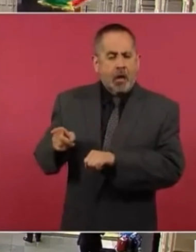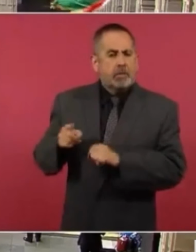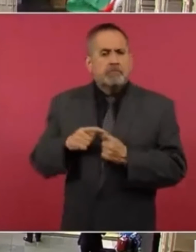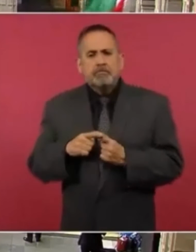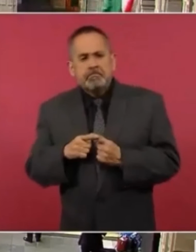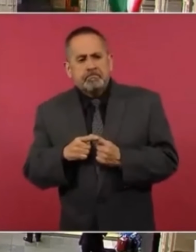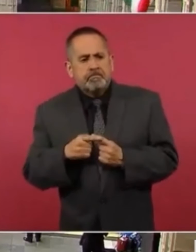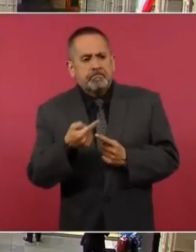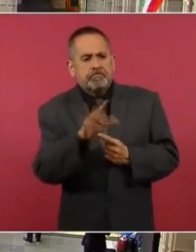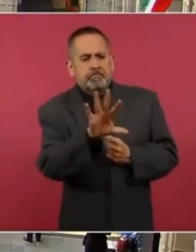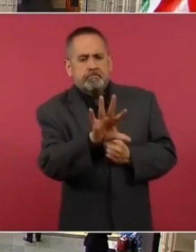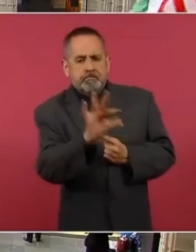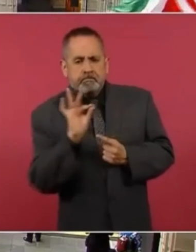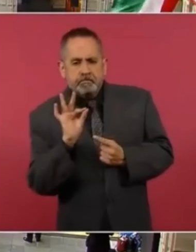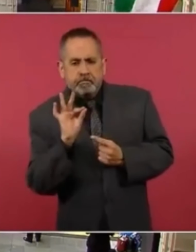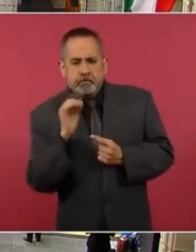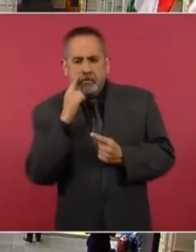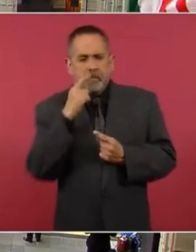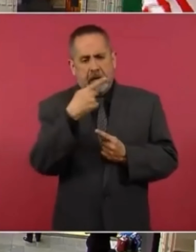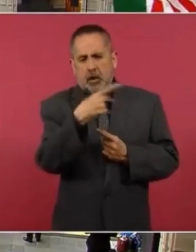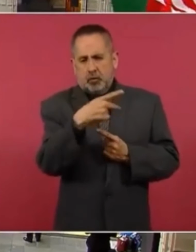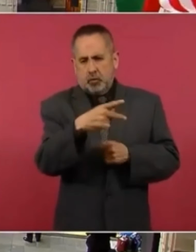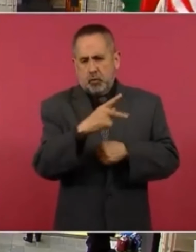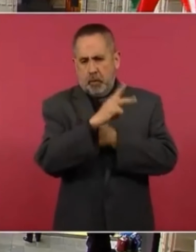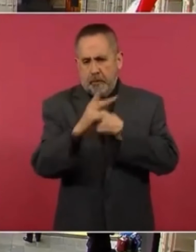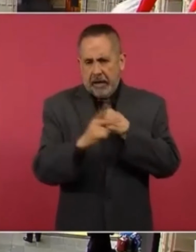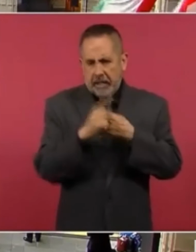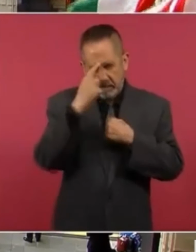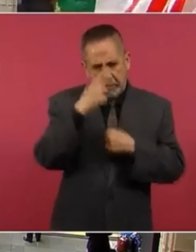elegirá a un reportero de dicho país.